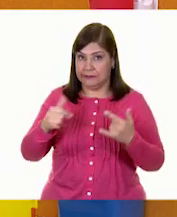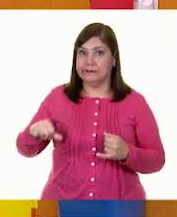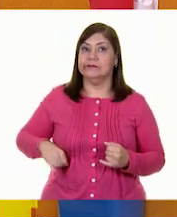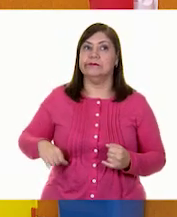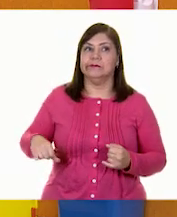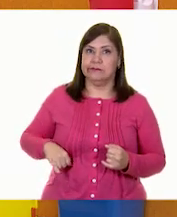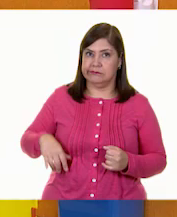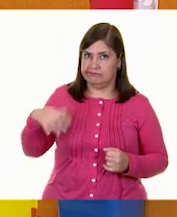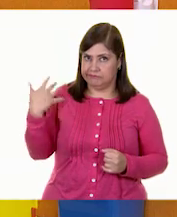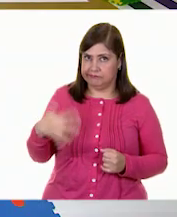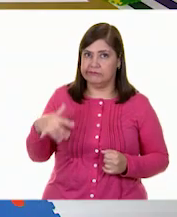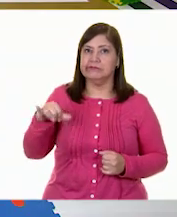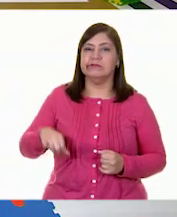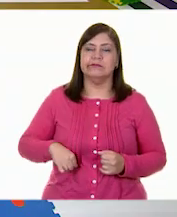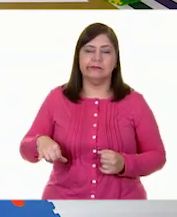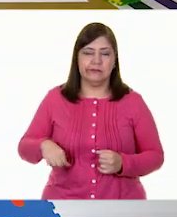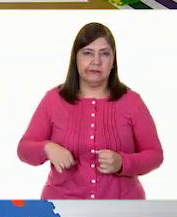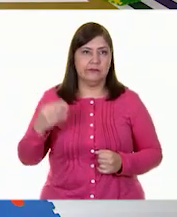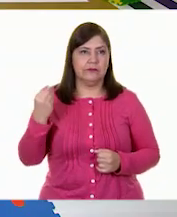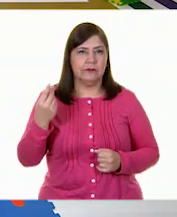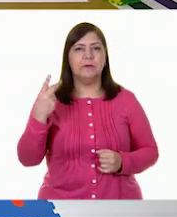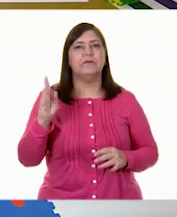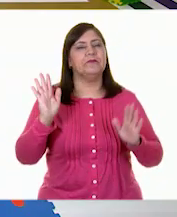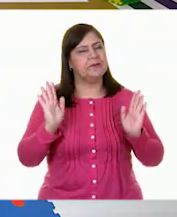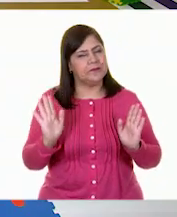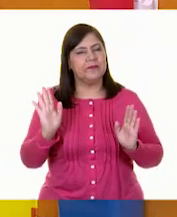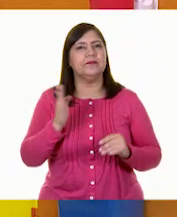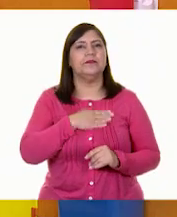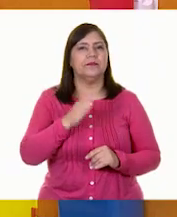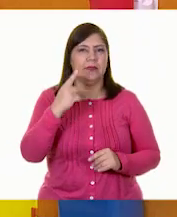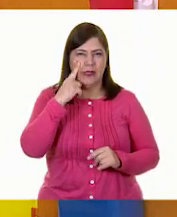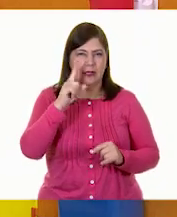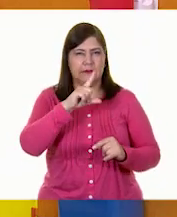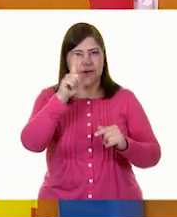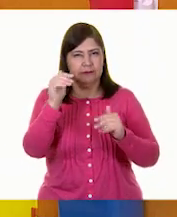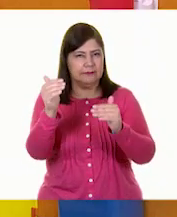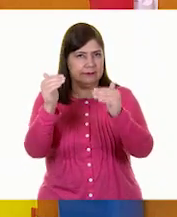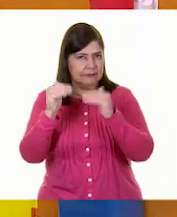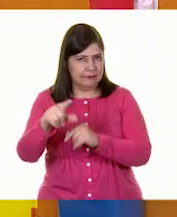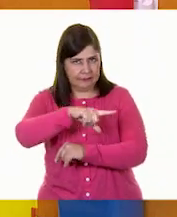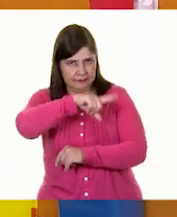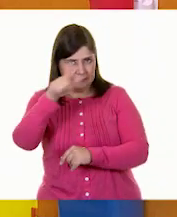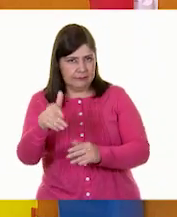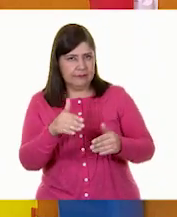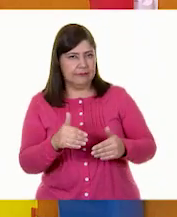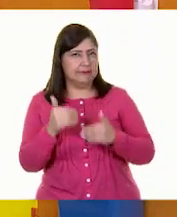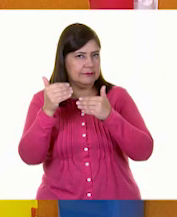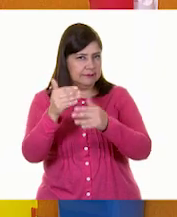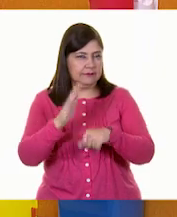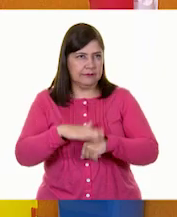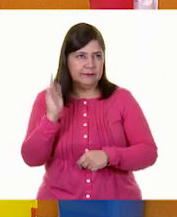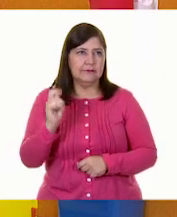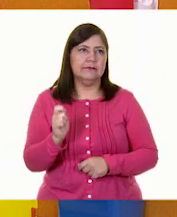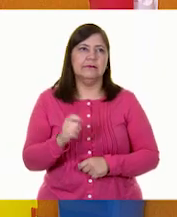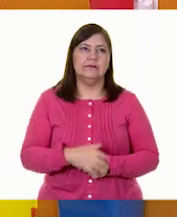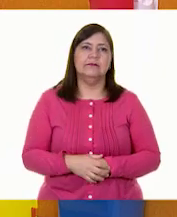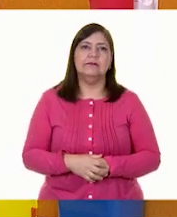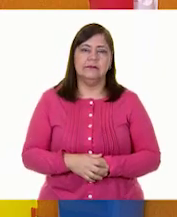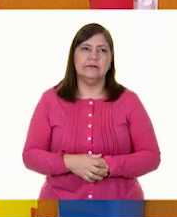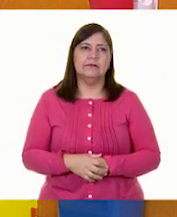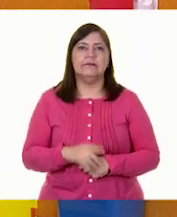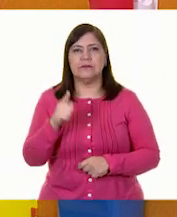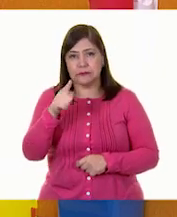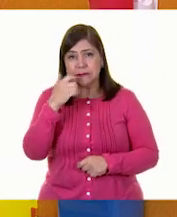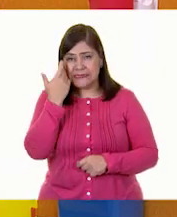Sí. Interesantísima. ¿No? Ahí. Pero bueno, eso lo dejamos para después. Ajá. Solamente había que decirlo por allá, ¿verdad? Si ustedes